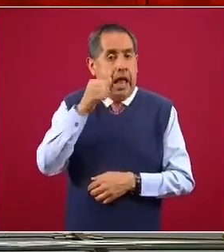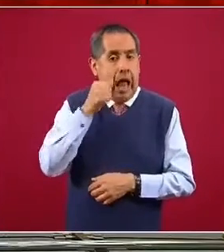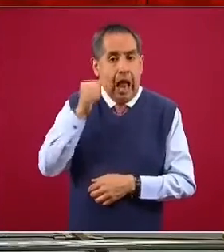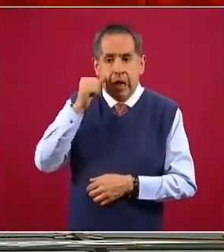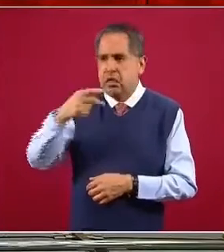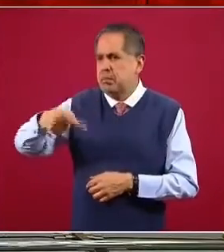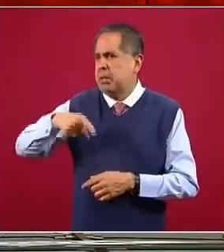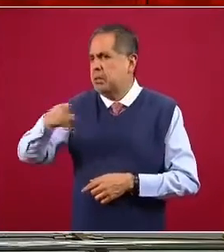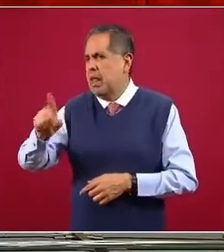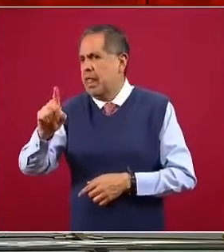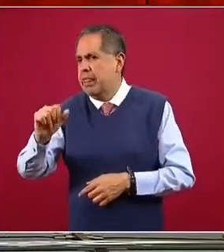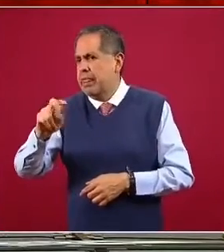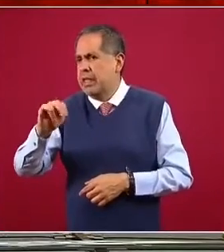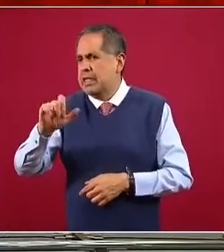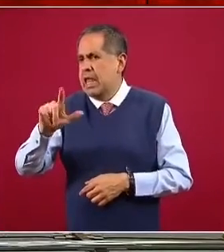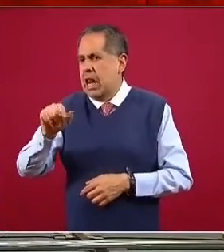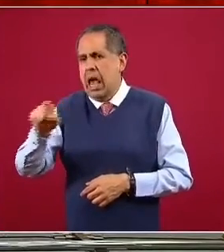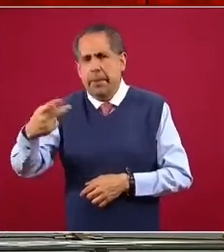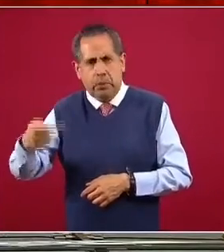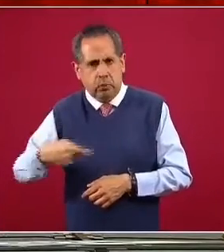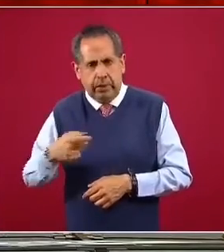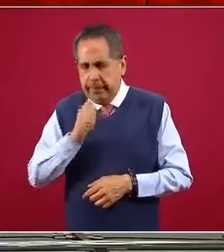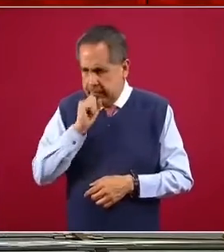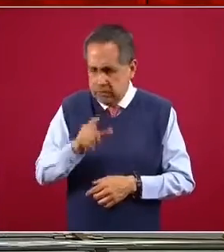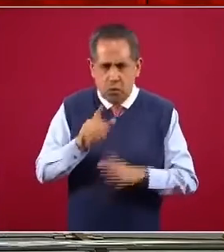preguntaba Daniela Pastrana de Pie de Página también.